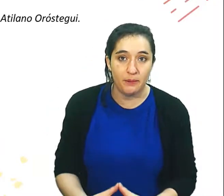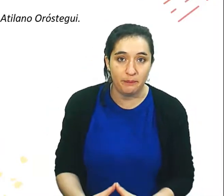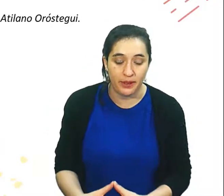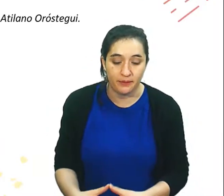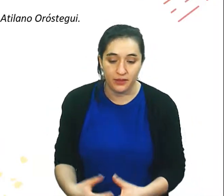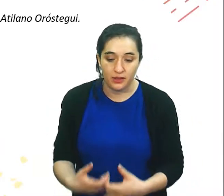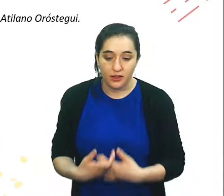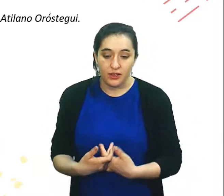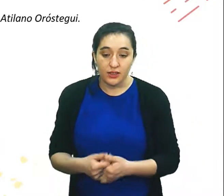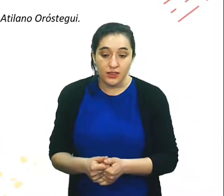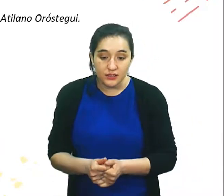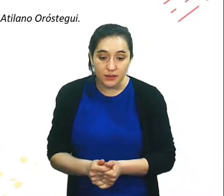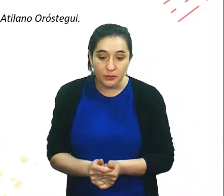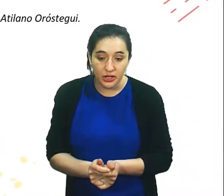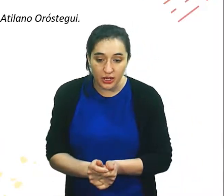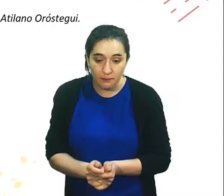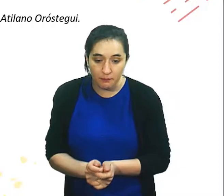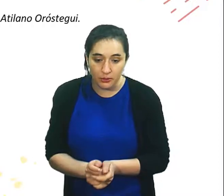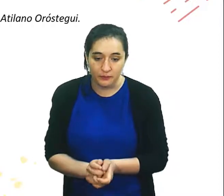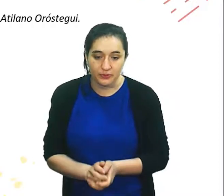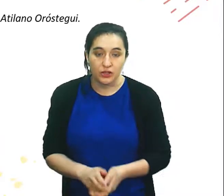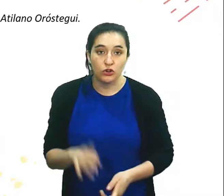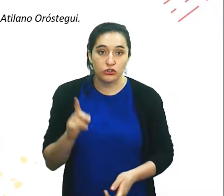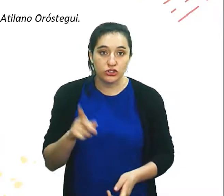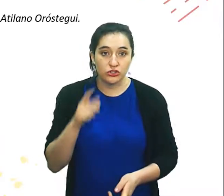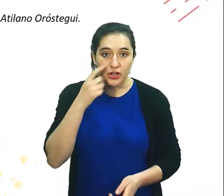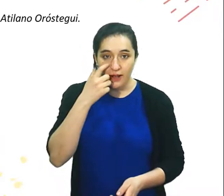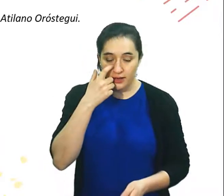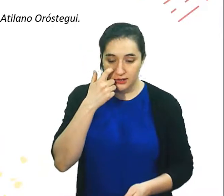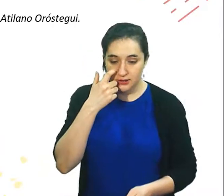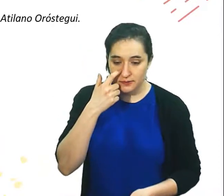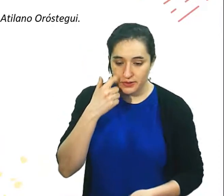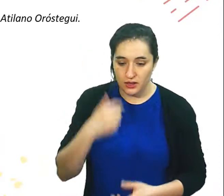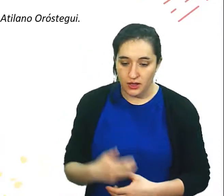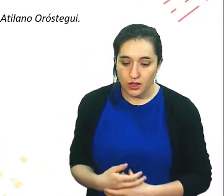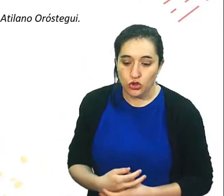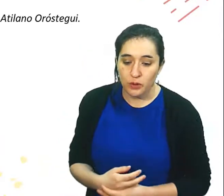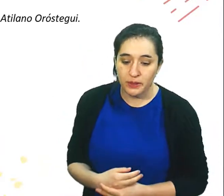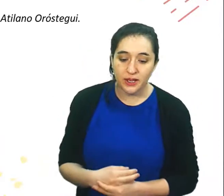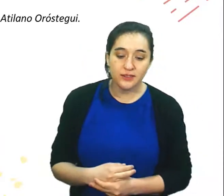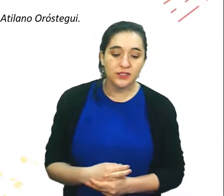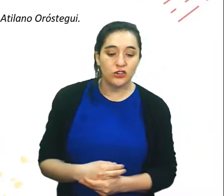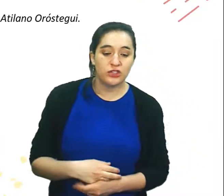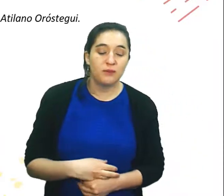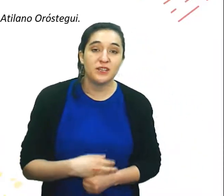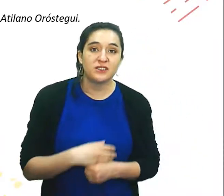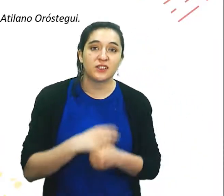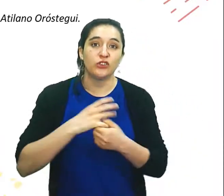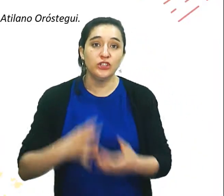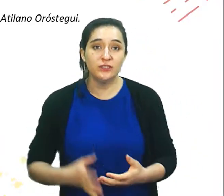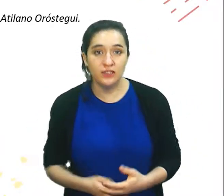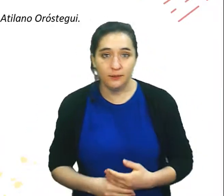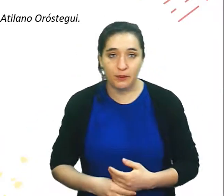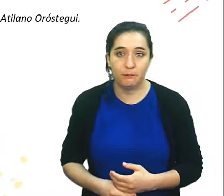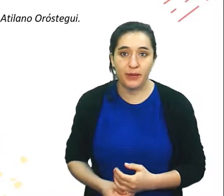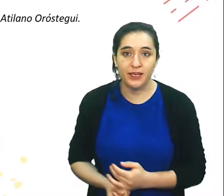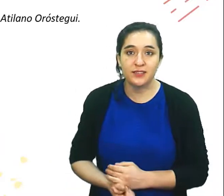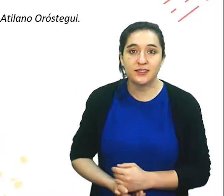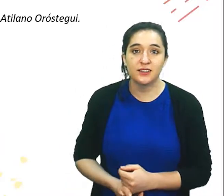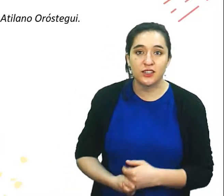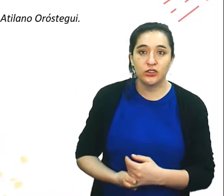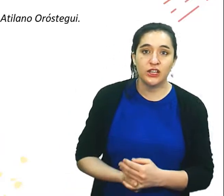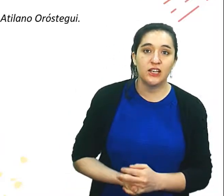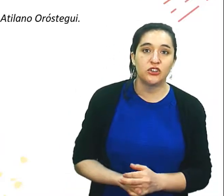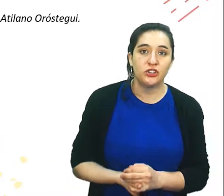en La Pampa y dice, por ejemplo, los intocables. Domina entre los administradores de La Pampa